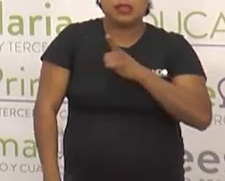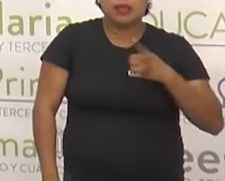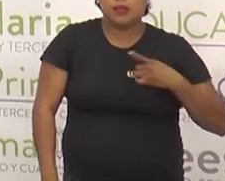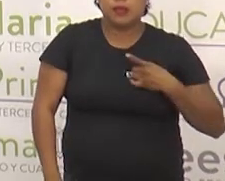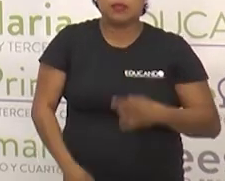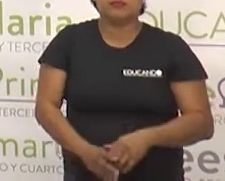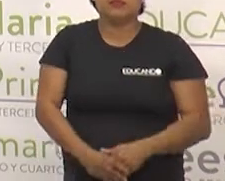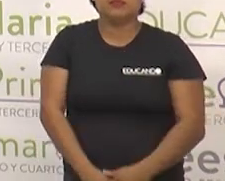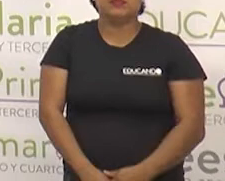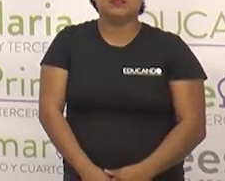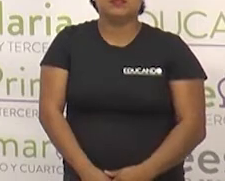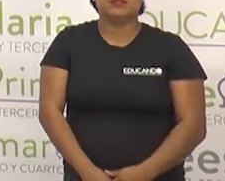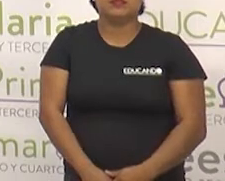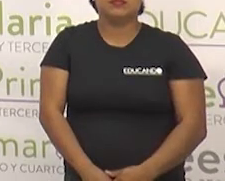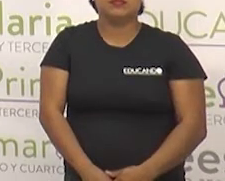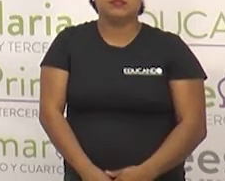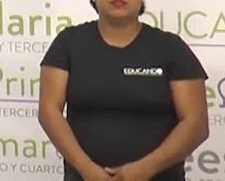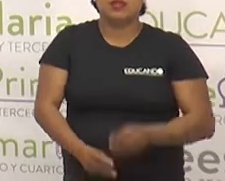debo